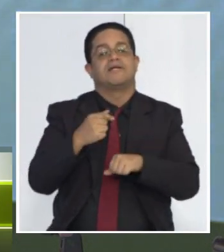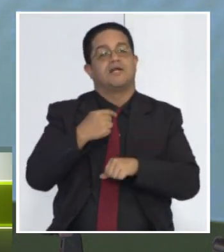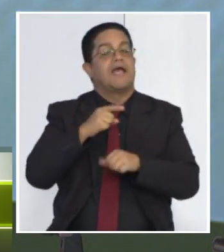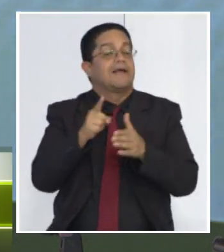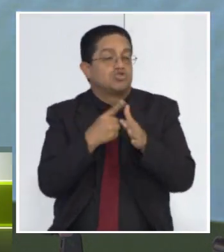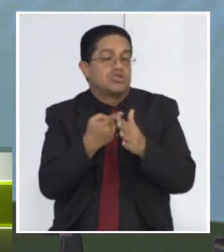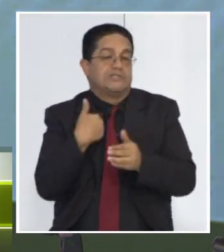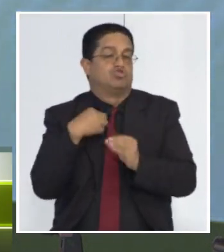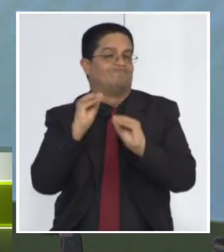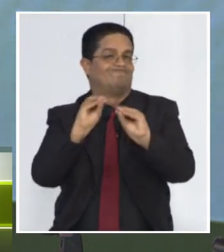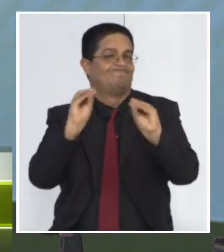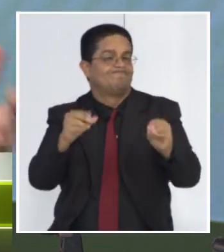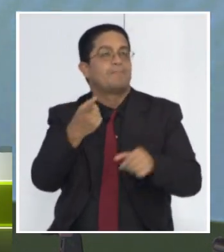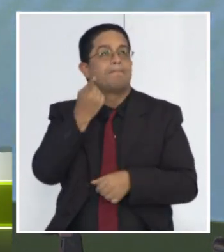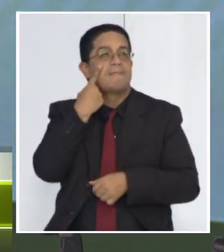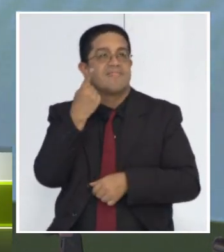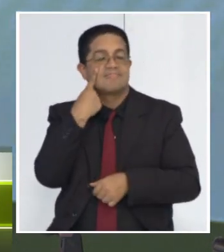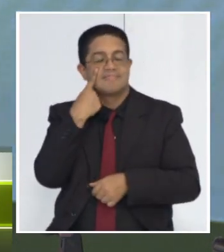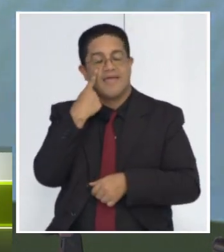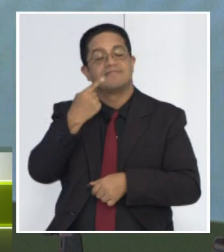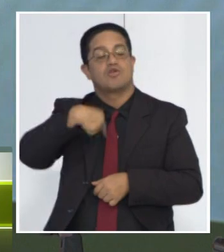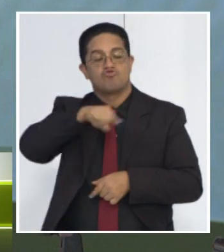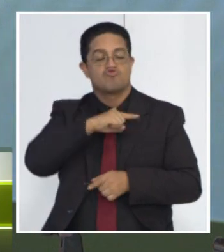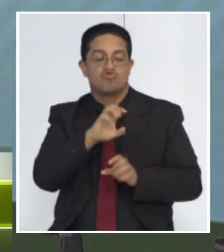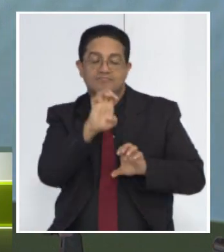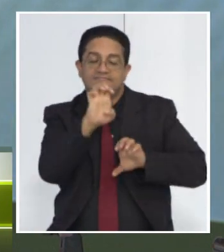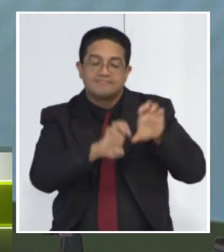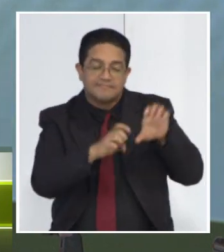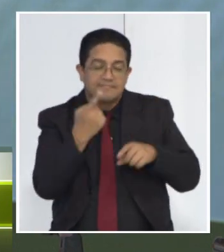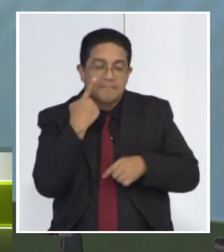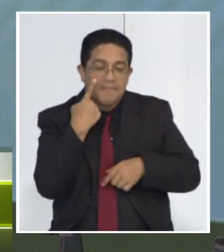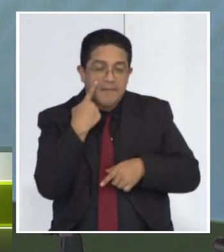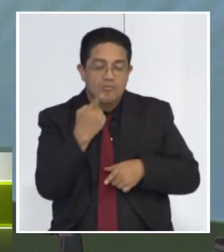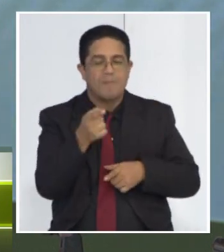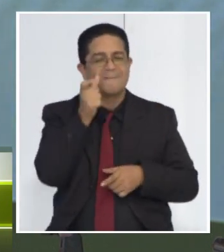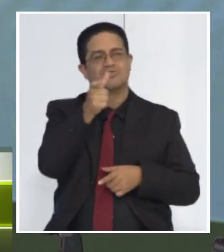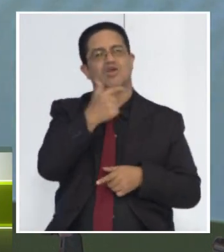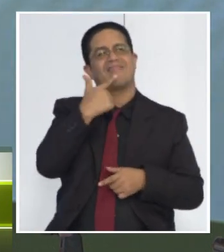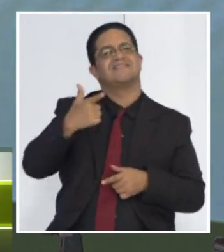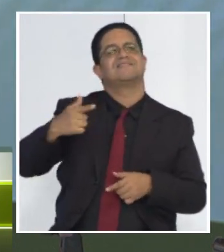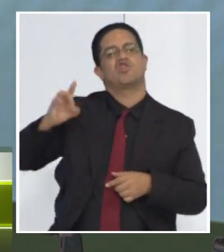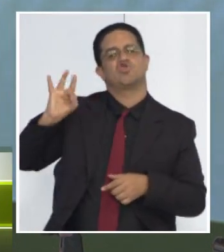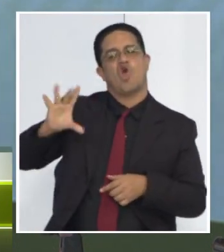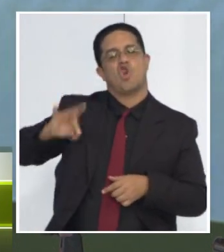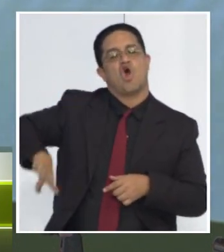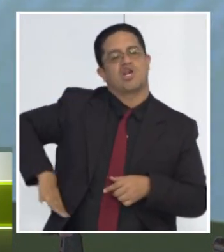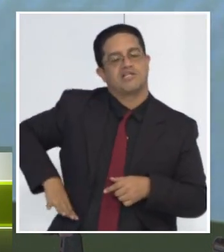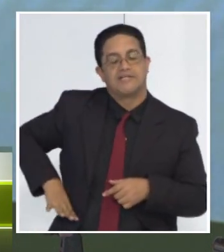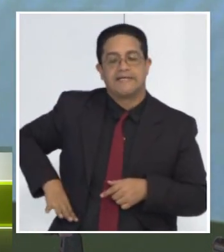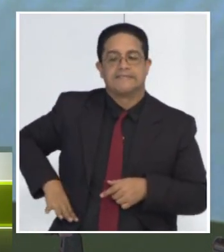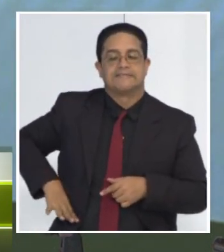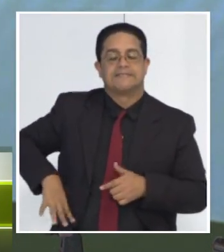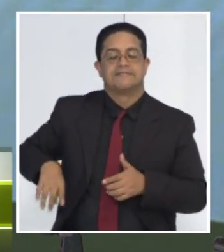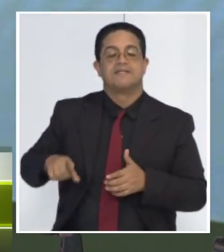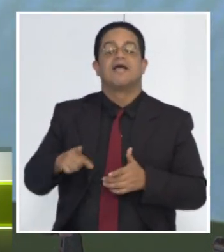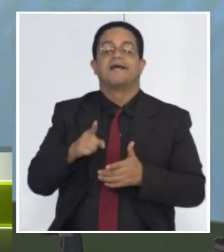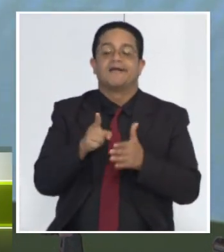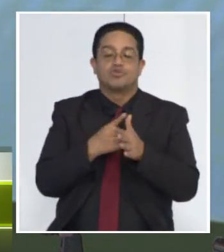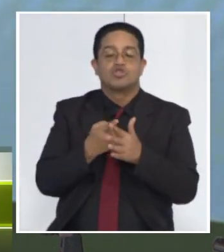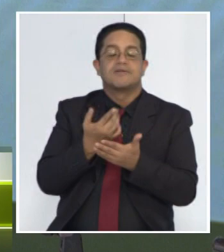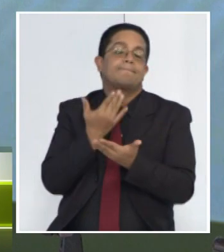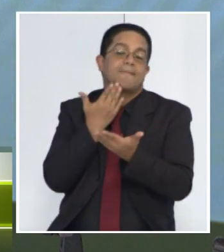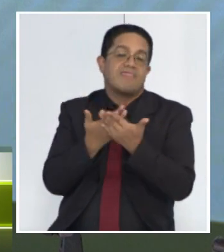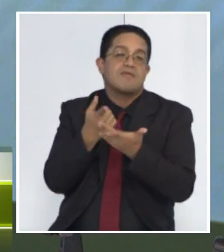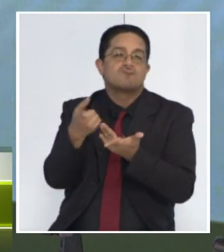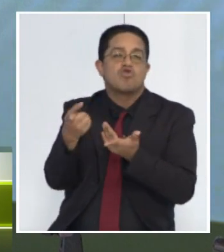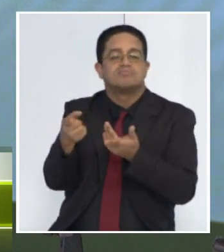pendiente. Nosotros cuando examinamos al paciente que consulta por un dolor de cadera, hacemos maniobras en la cadera para